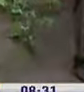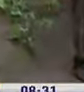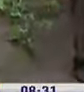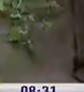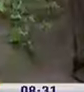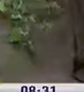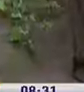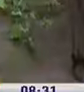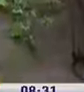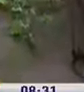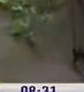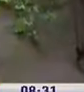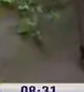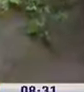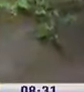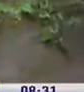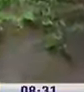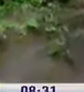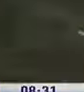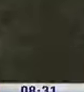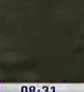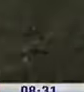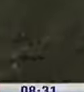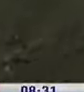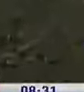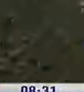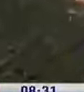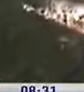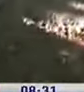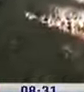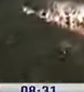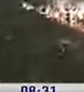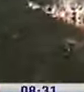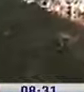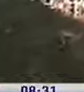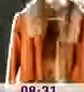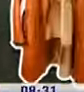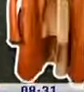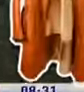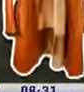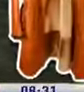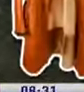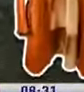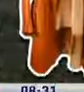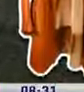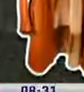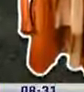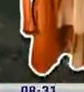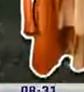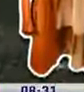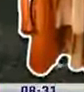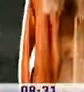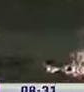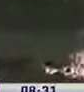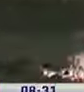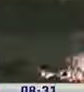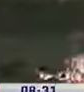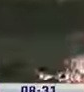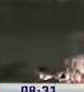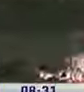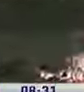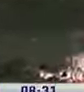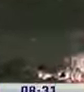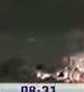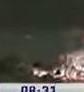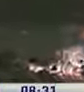Ah, yo pensé que el perro. ¿Cómo está? Paseando los abrigos. Pasando los abrigos. Papel. Hace frío